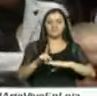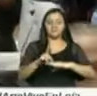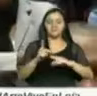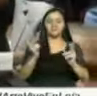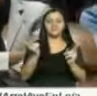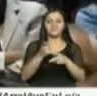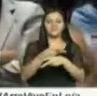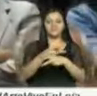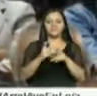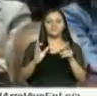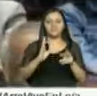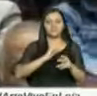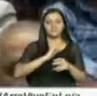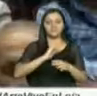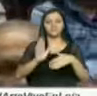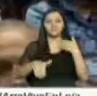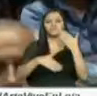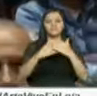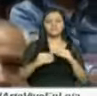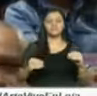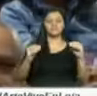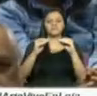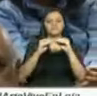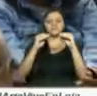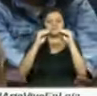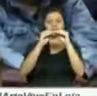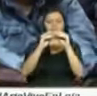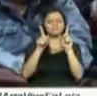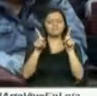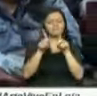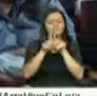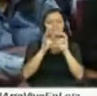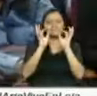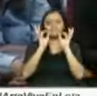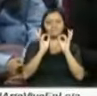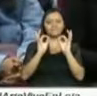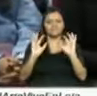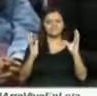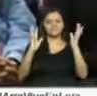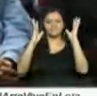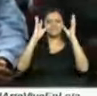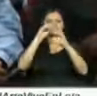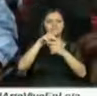productores técnicos, que son el alma de este festival.